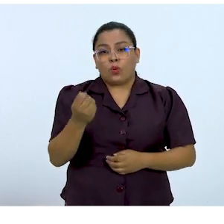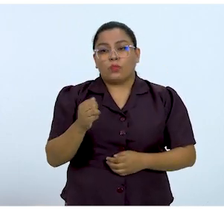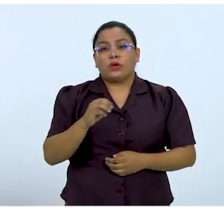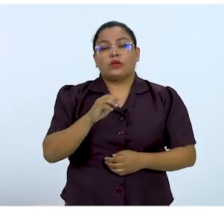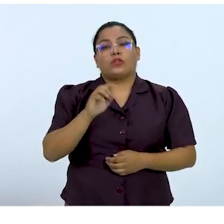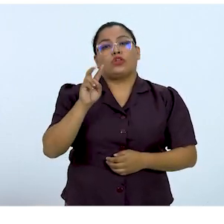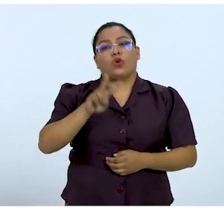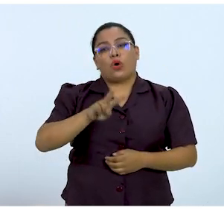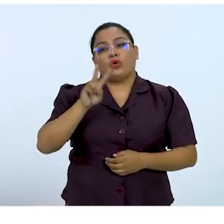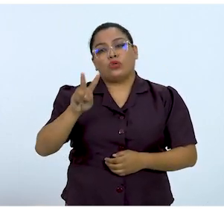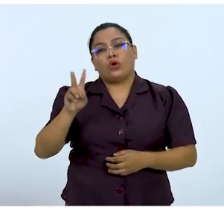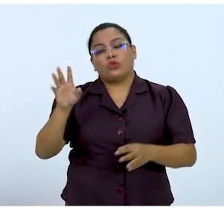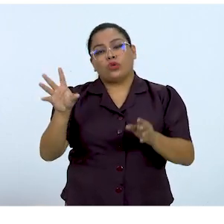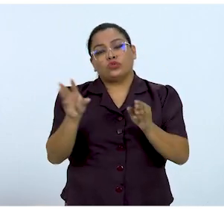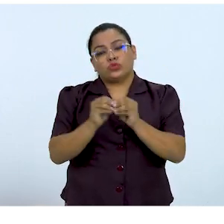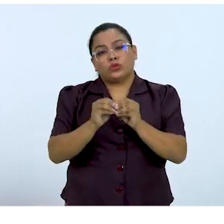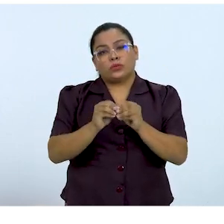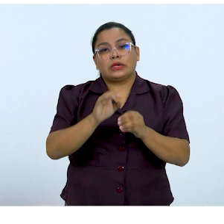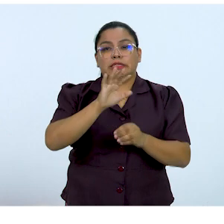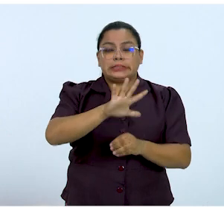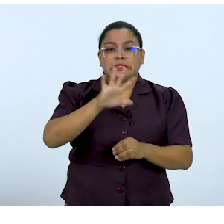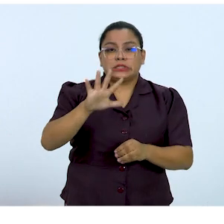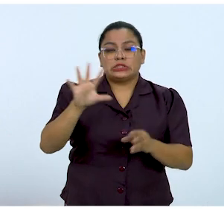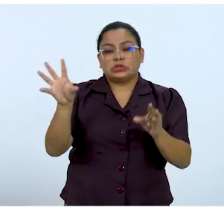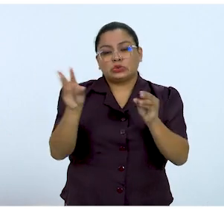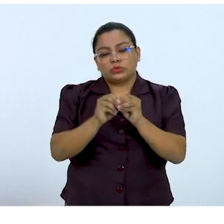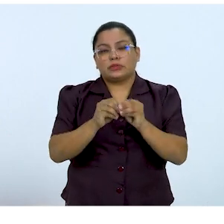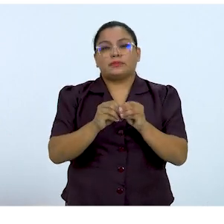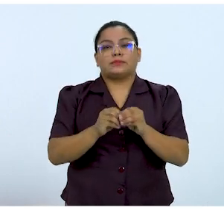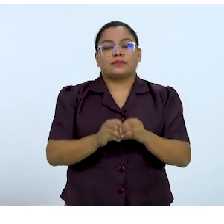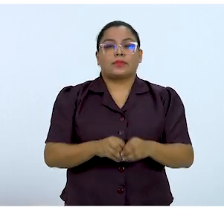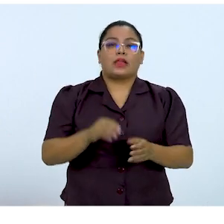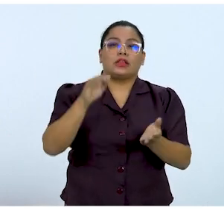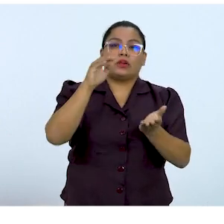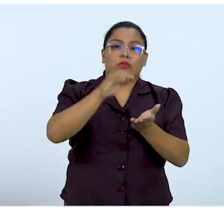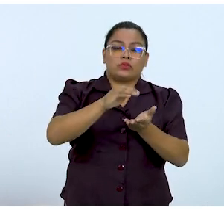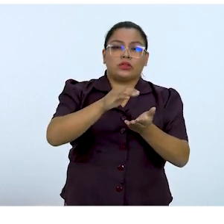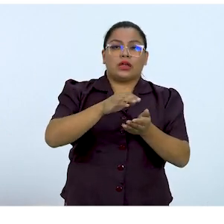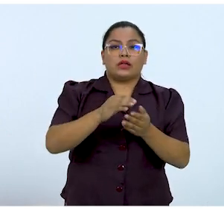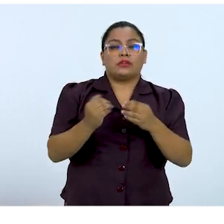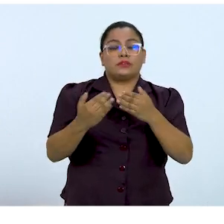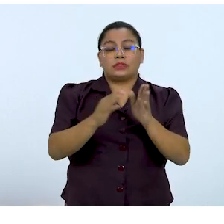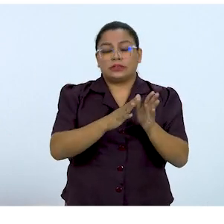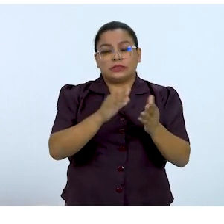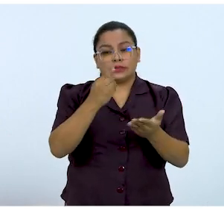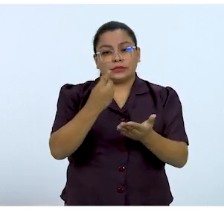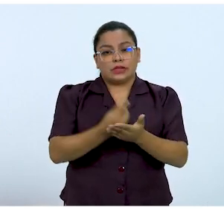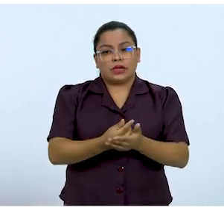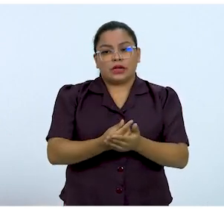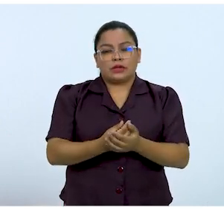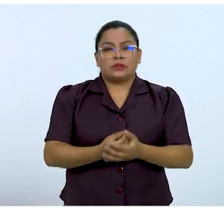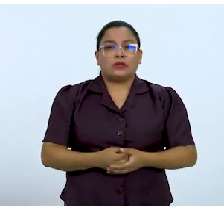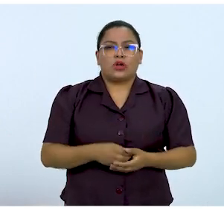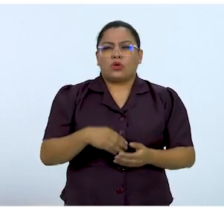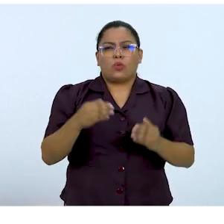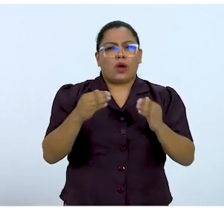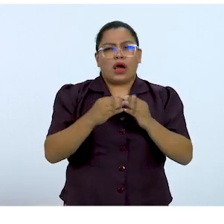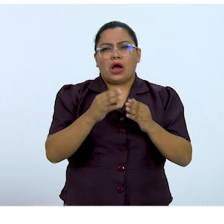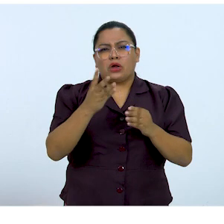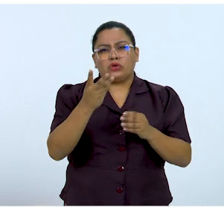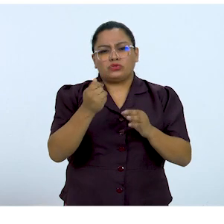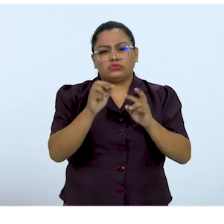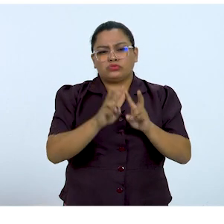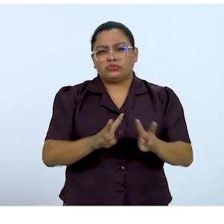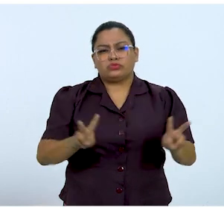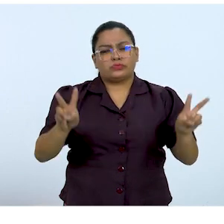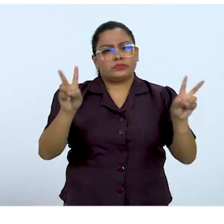2 y de 5 en 5. Más adelante, en la unidad 11 de primer grado, se desarrolla el conteo de cuanto en cuanto